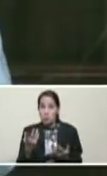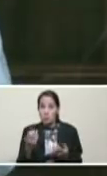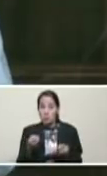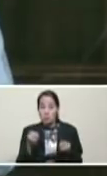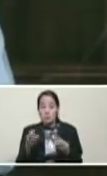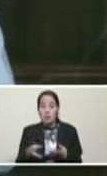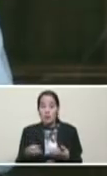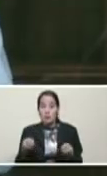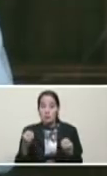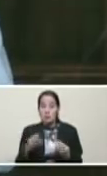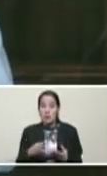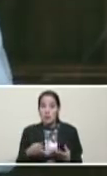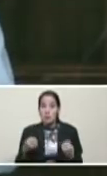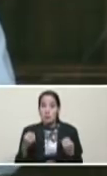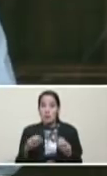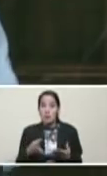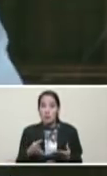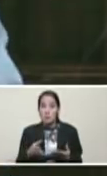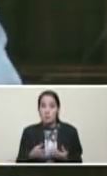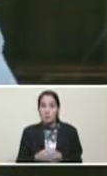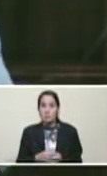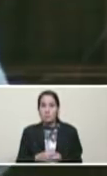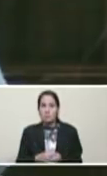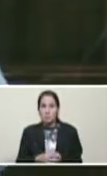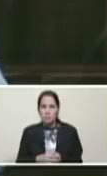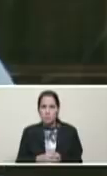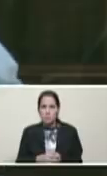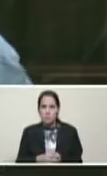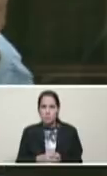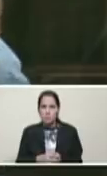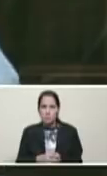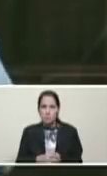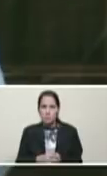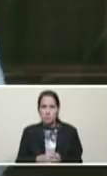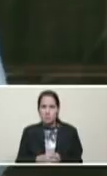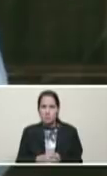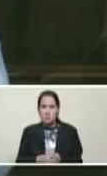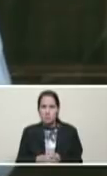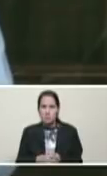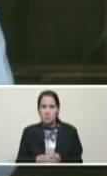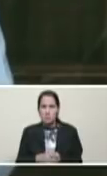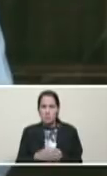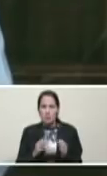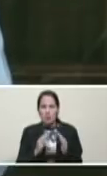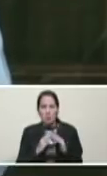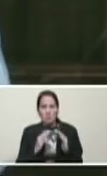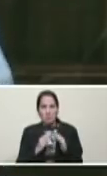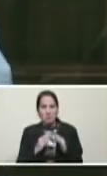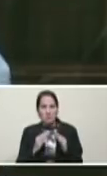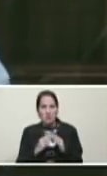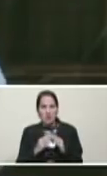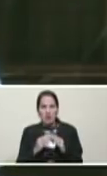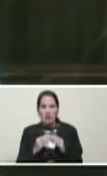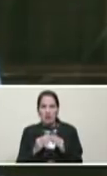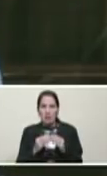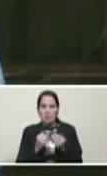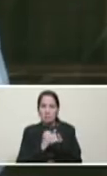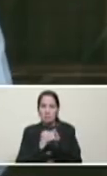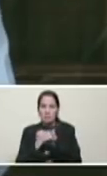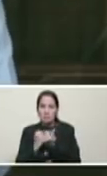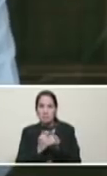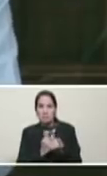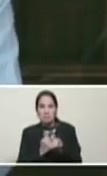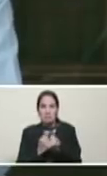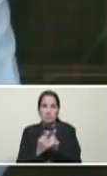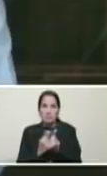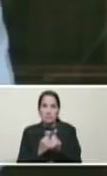productivas y para las micro la finquita el conuco el patio familiar